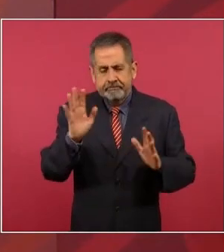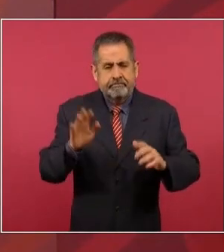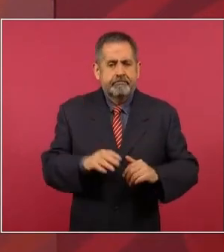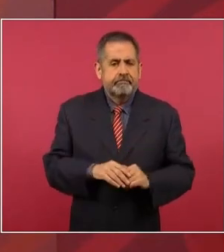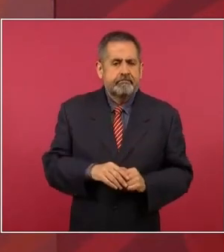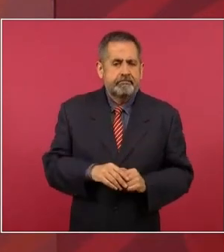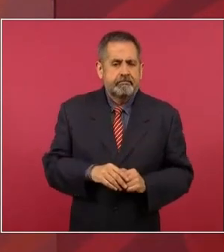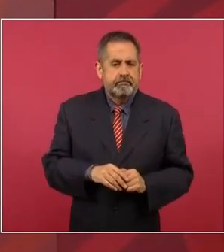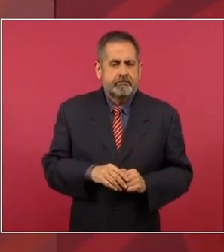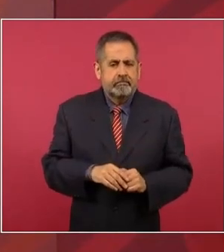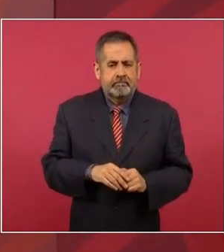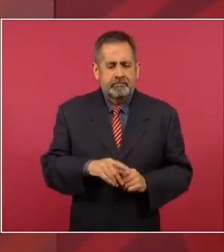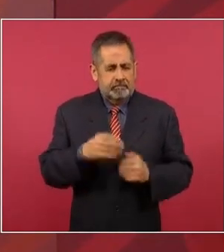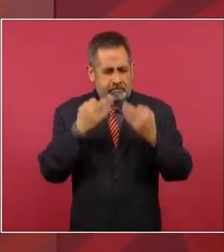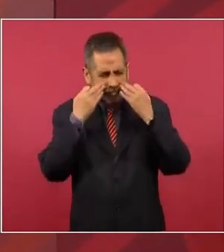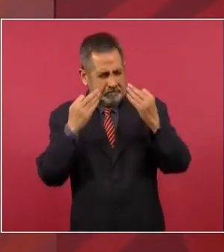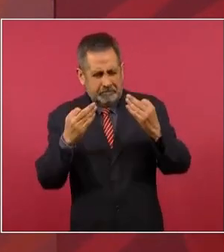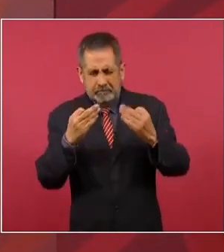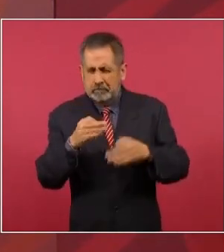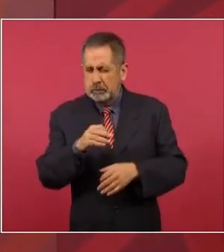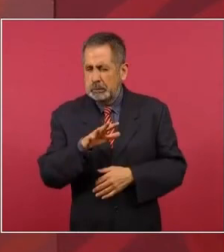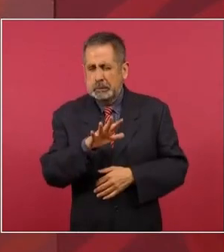a todas luces